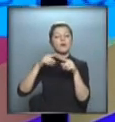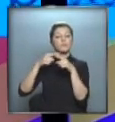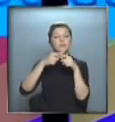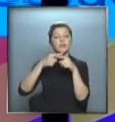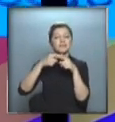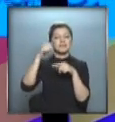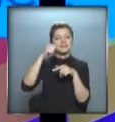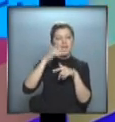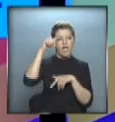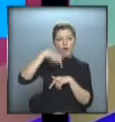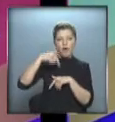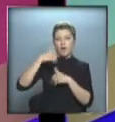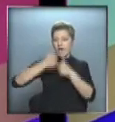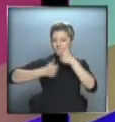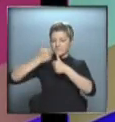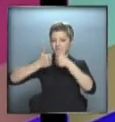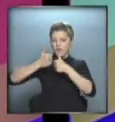estén peleando el primer lugar con el PRO?